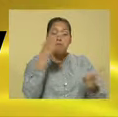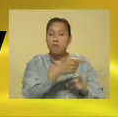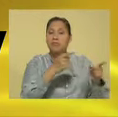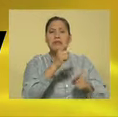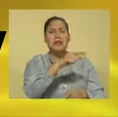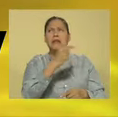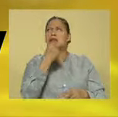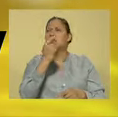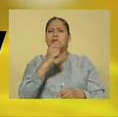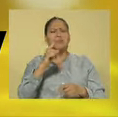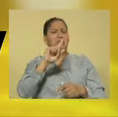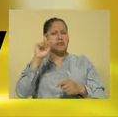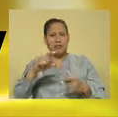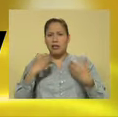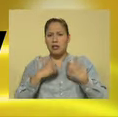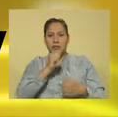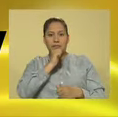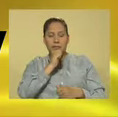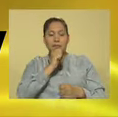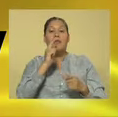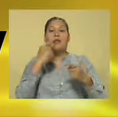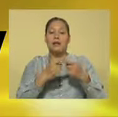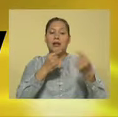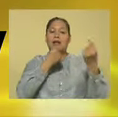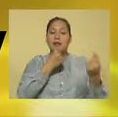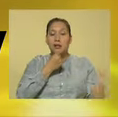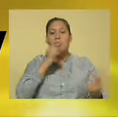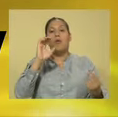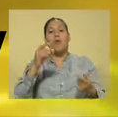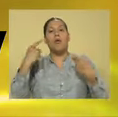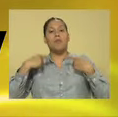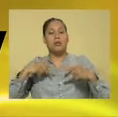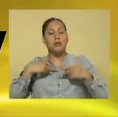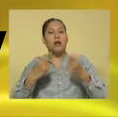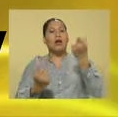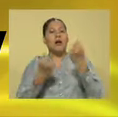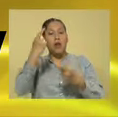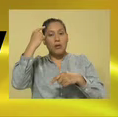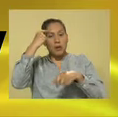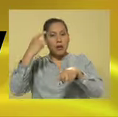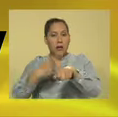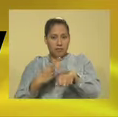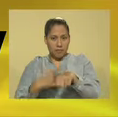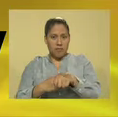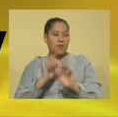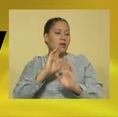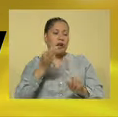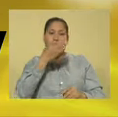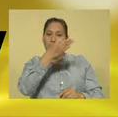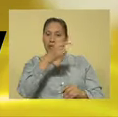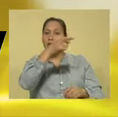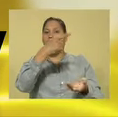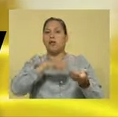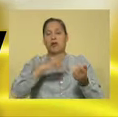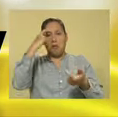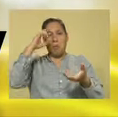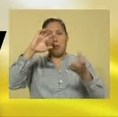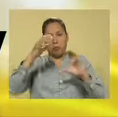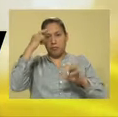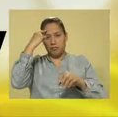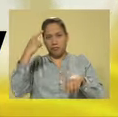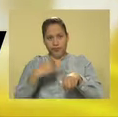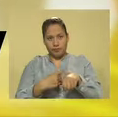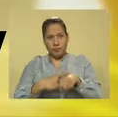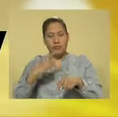normalmente son los menores de edad o la gente con algún trastorno o alguna enfermedad mental ya declarada cuando la víctima